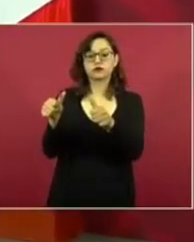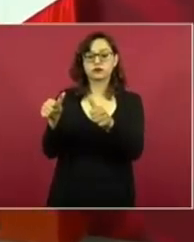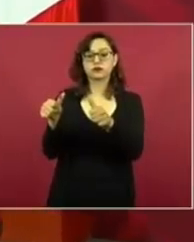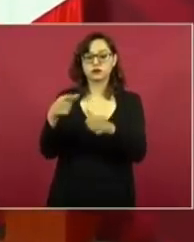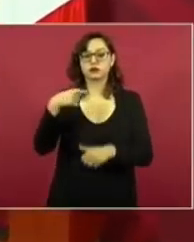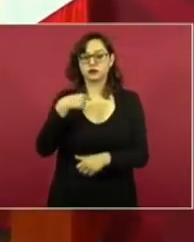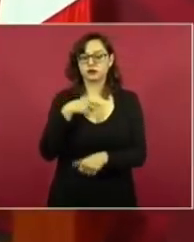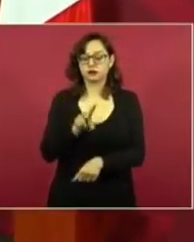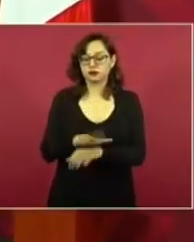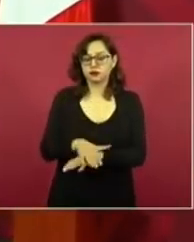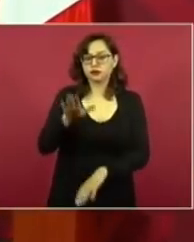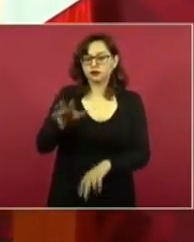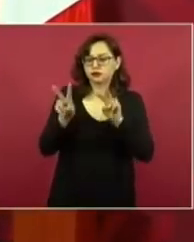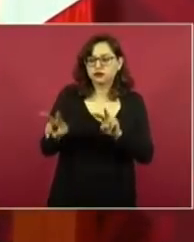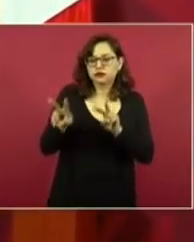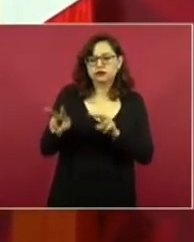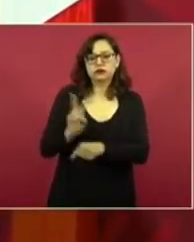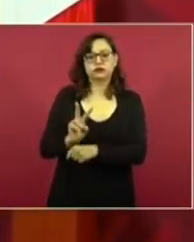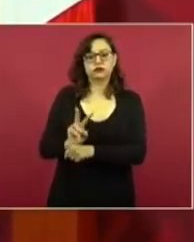atento.